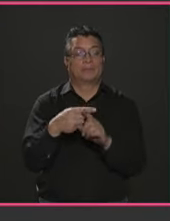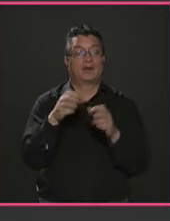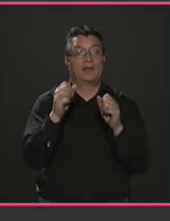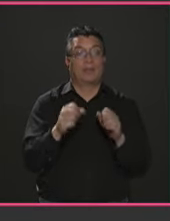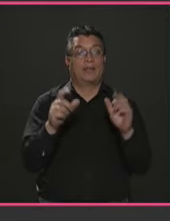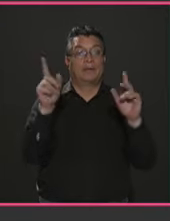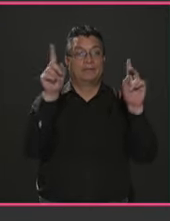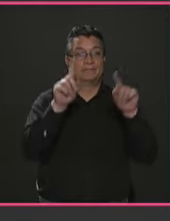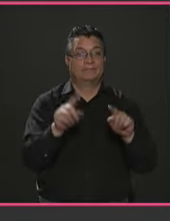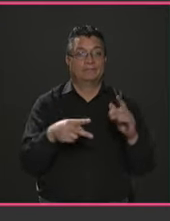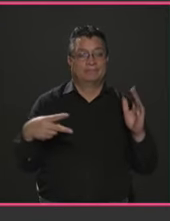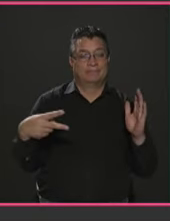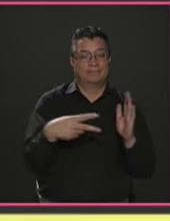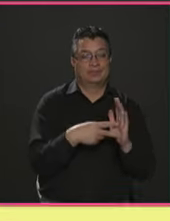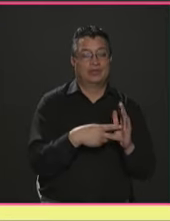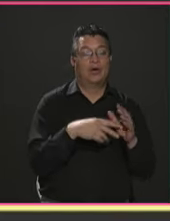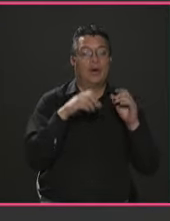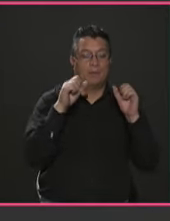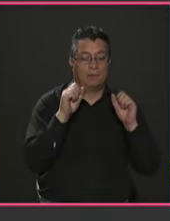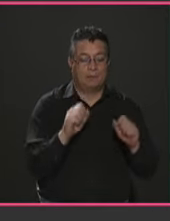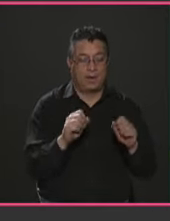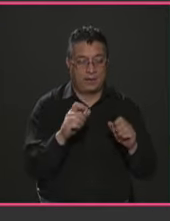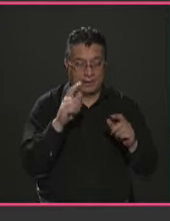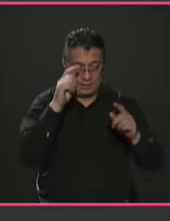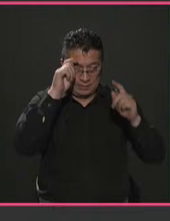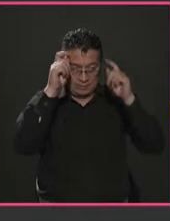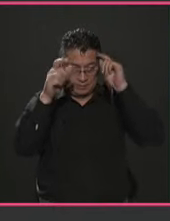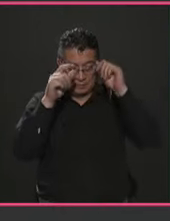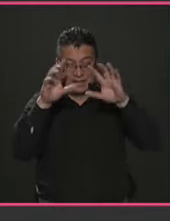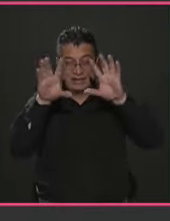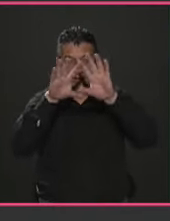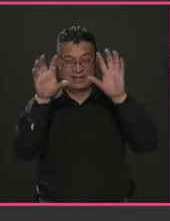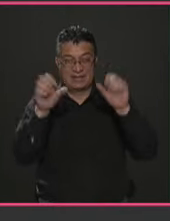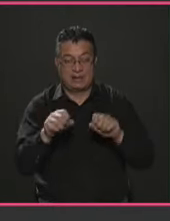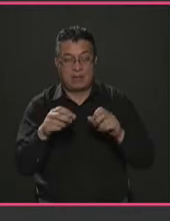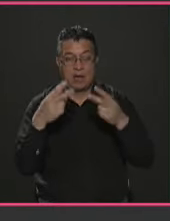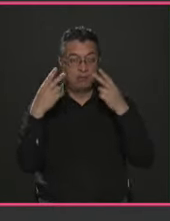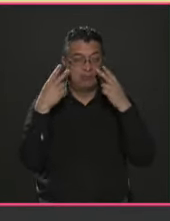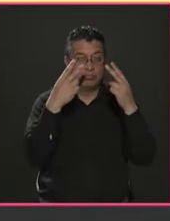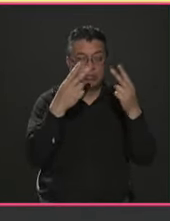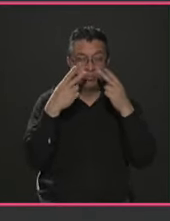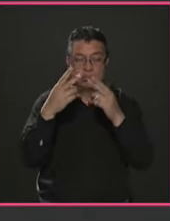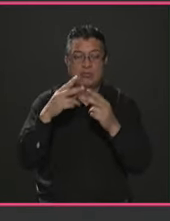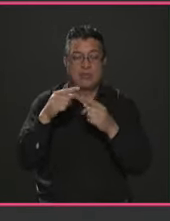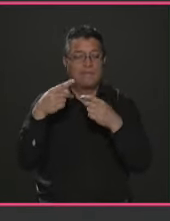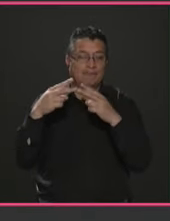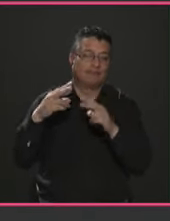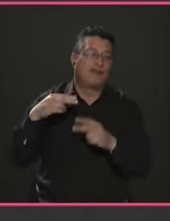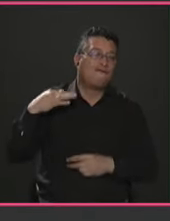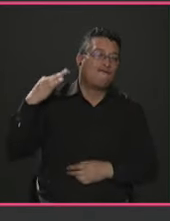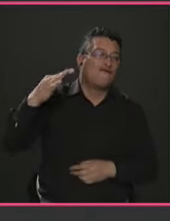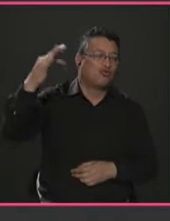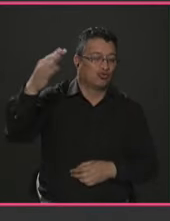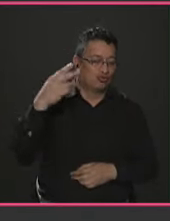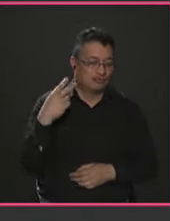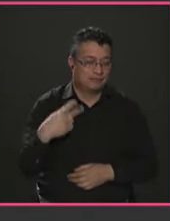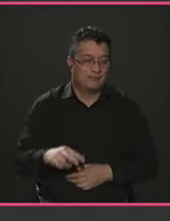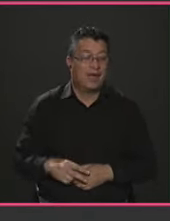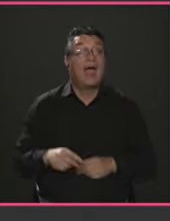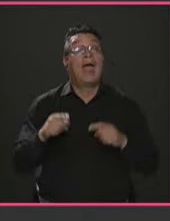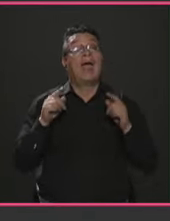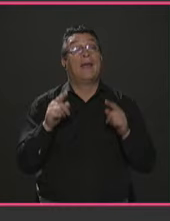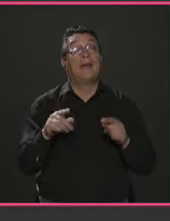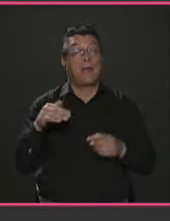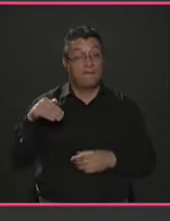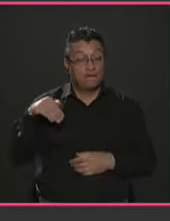sea eléctrico y Cómo podemos ser parte de crear un sistema de transporte para el futuro Así que una de las ventajas de tener